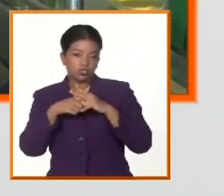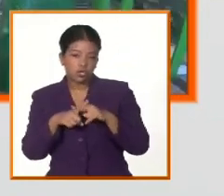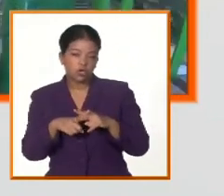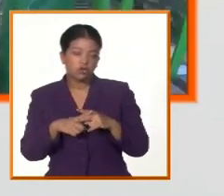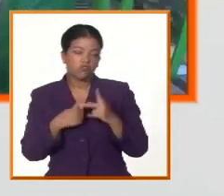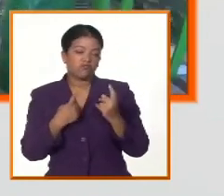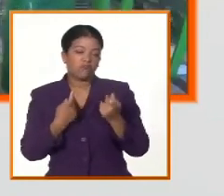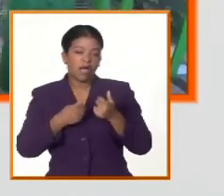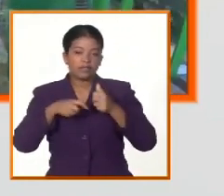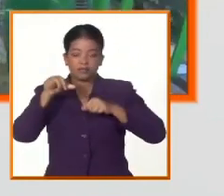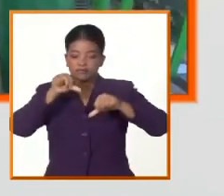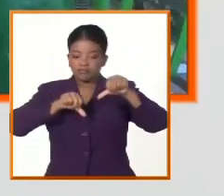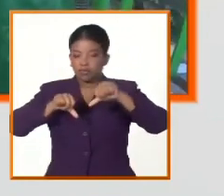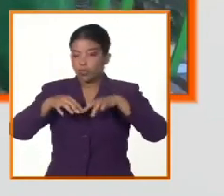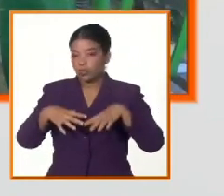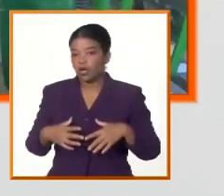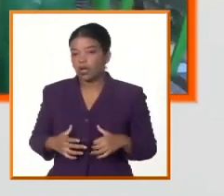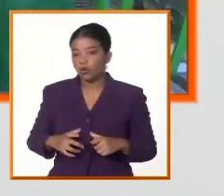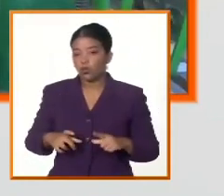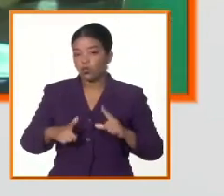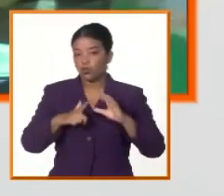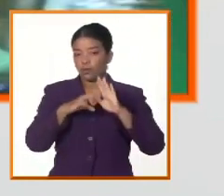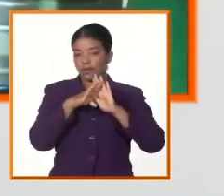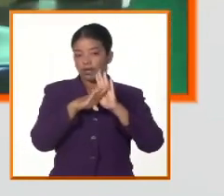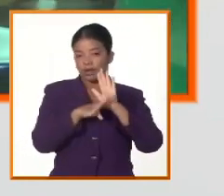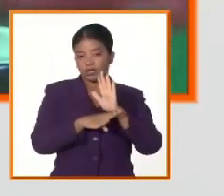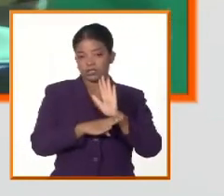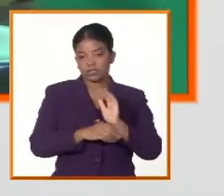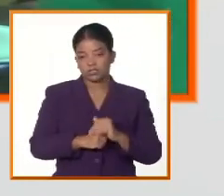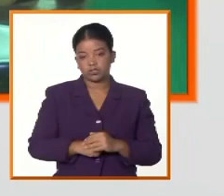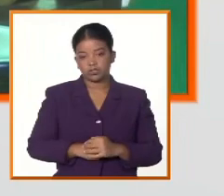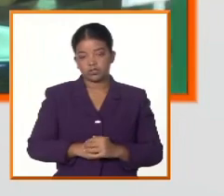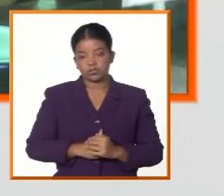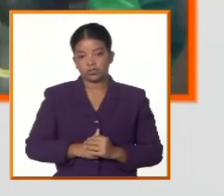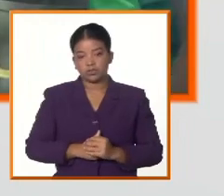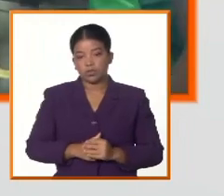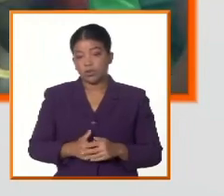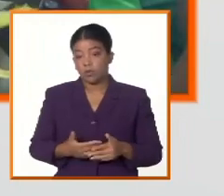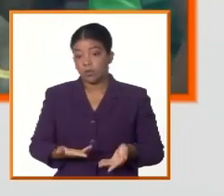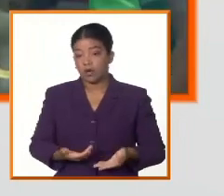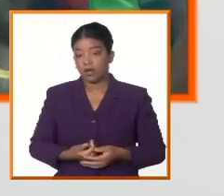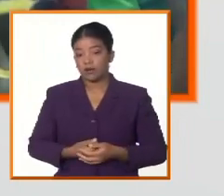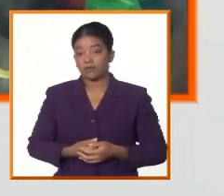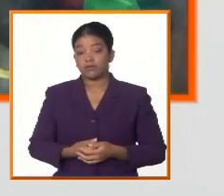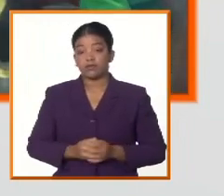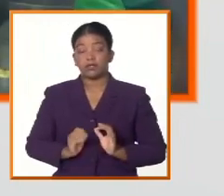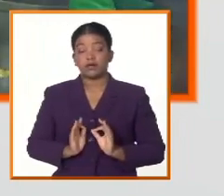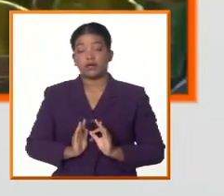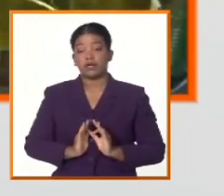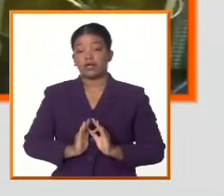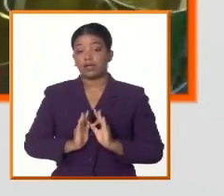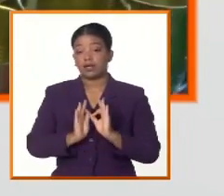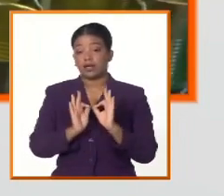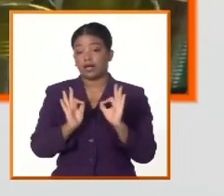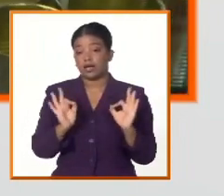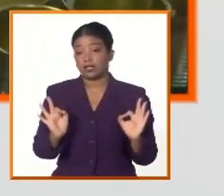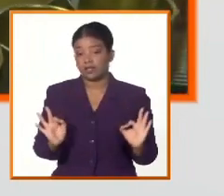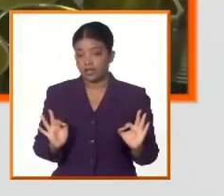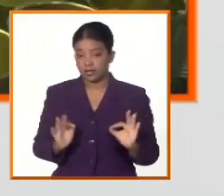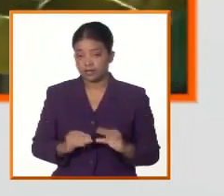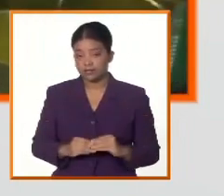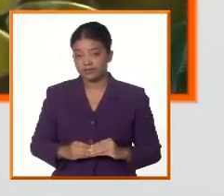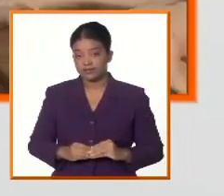que cumplan requisitos que están Qué requisitos fundamentalmente una en calidad en composición nutricional